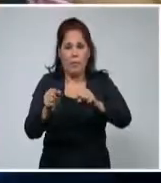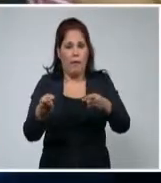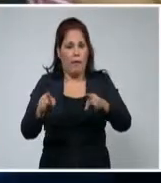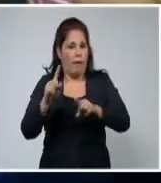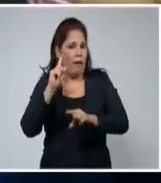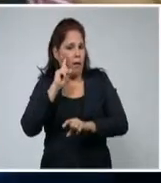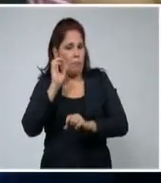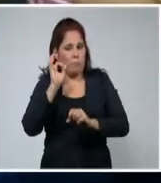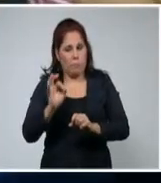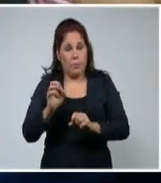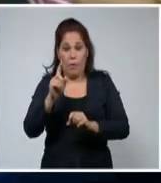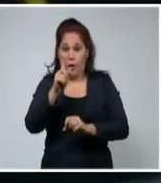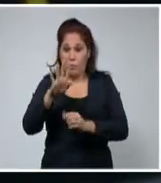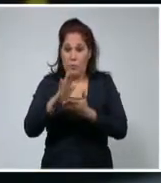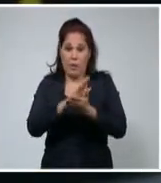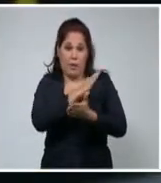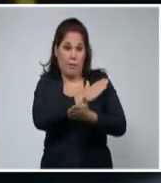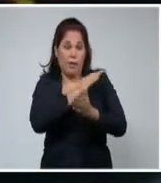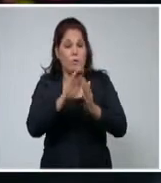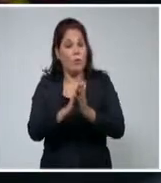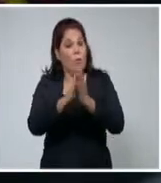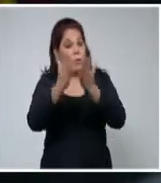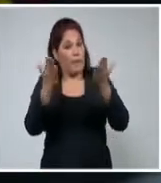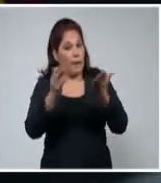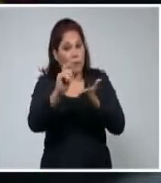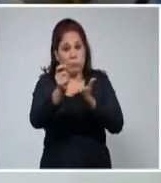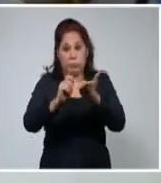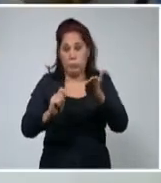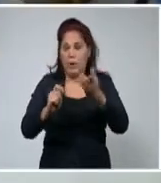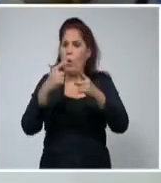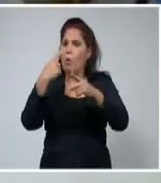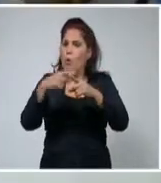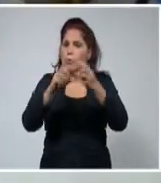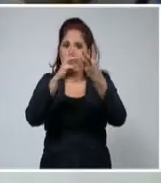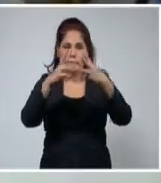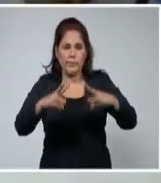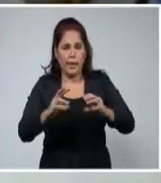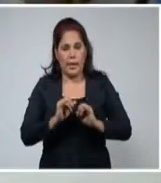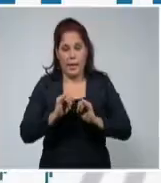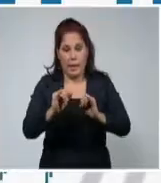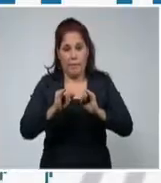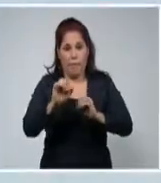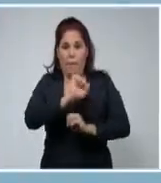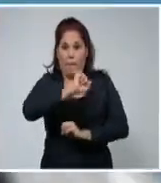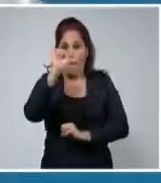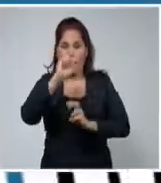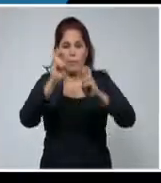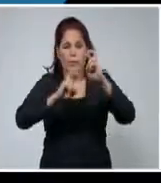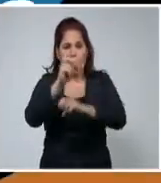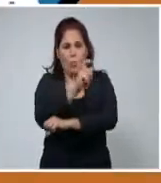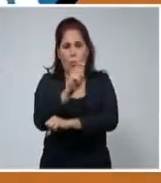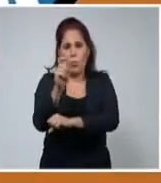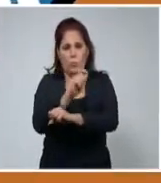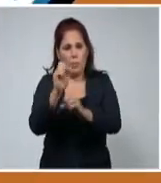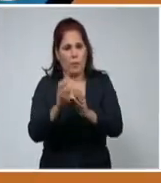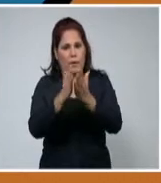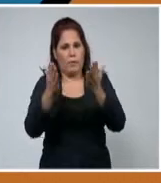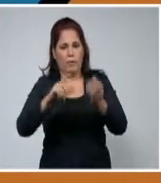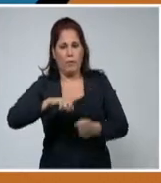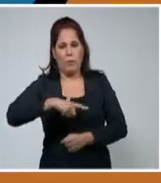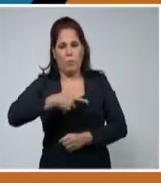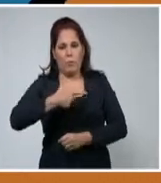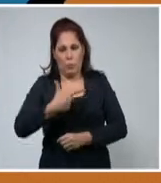14 de marzo, Día de la Prensa Cubana, se conocerán en plataformas digitales y otros espacios informativos los premios del Taller y Concurso de Periodismo Cultural Rubén